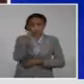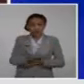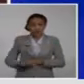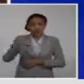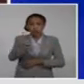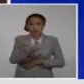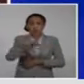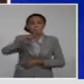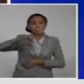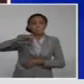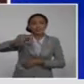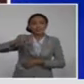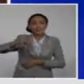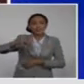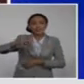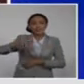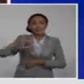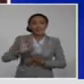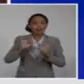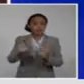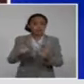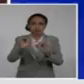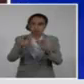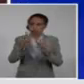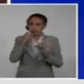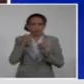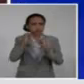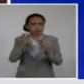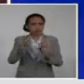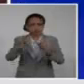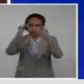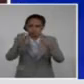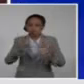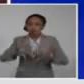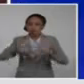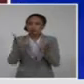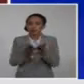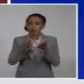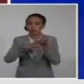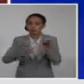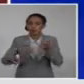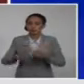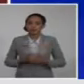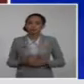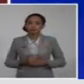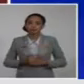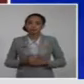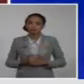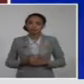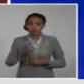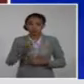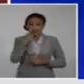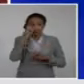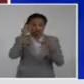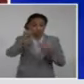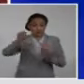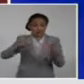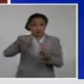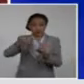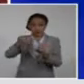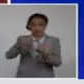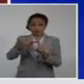Río y así de todos los territorios. La positividad por provincia, la positividad de las